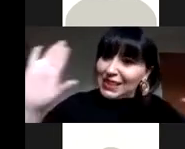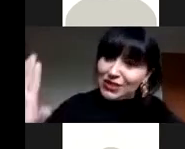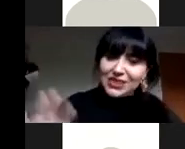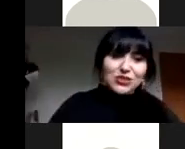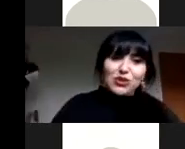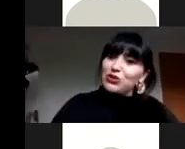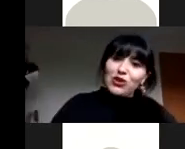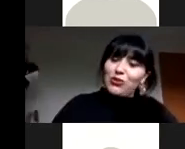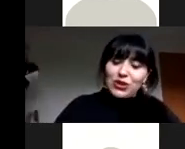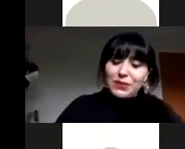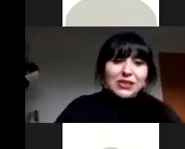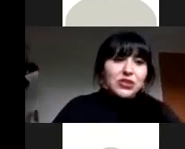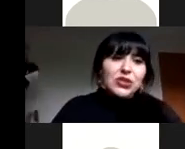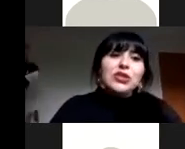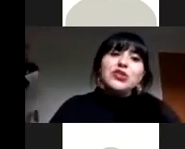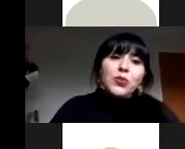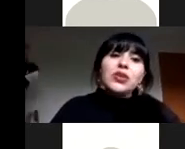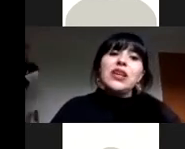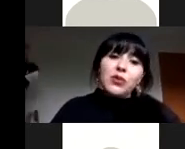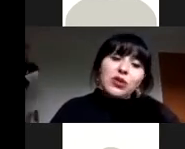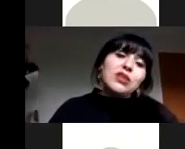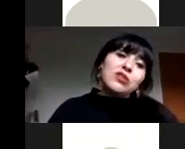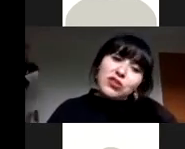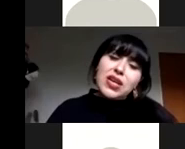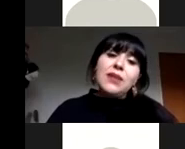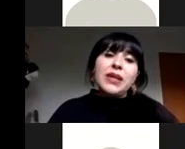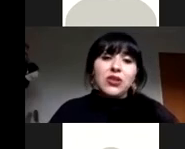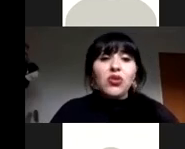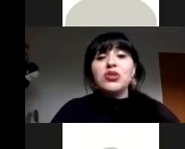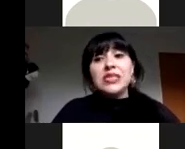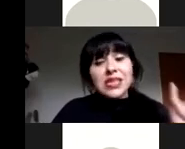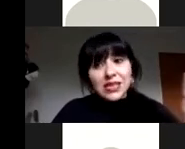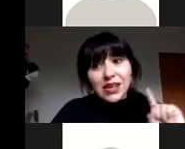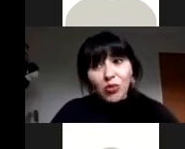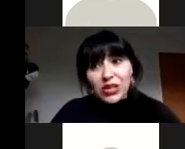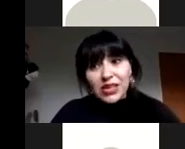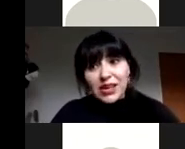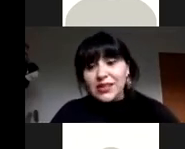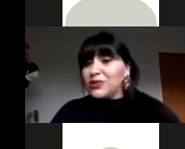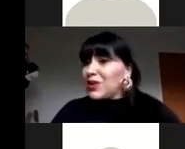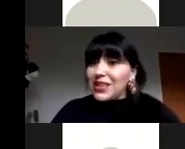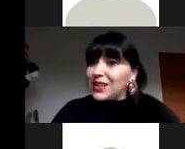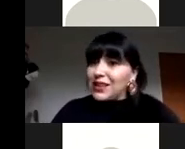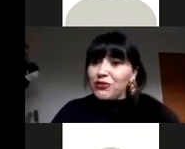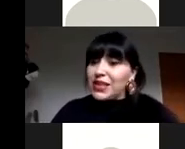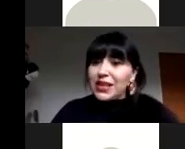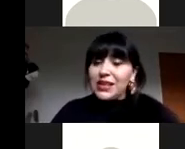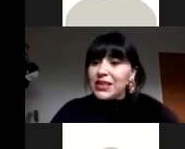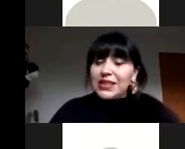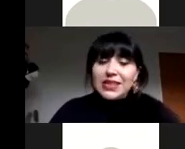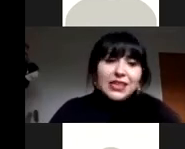ya los dijeron todos, solo como repaso. Soporte y apoyo psicosocial para todos los integrantes de la comunidad. No hay que dejar